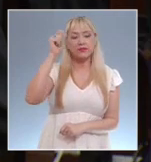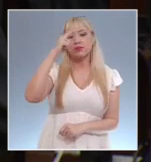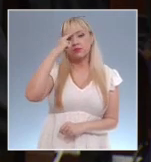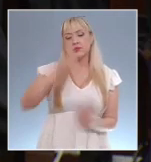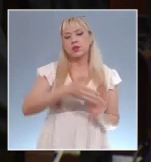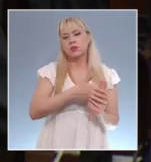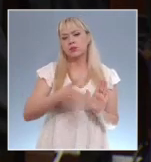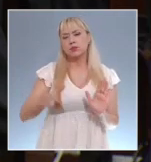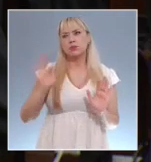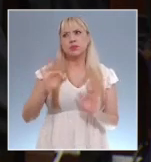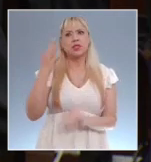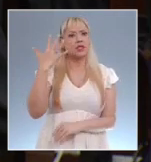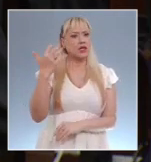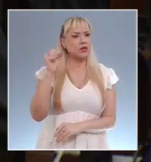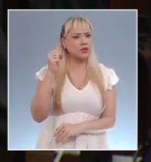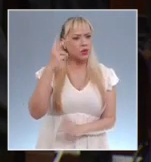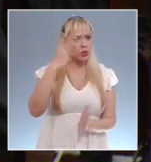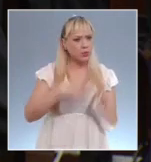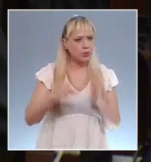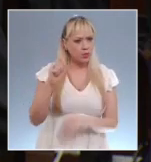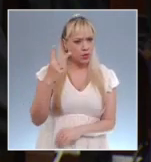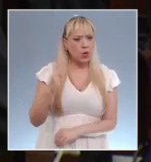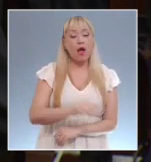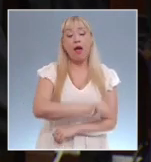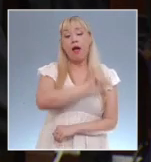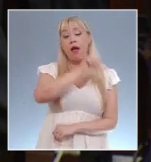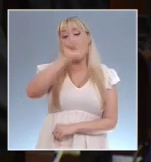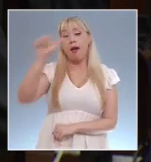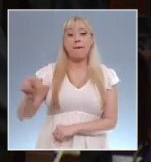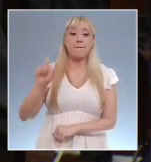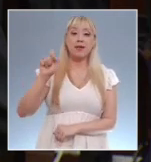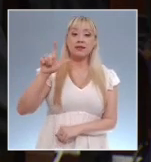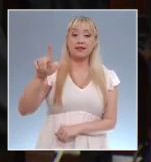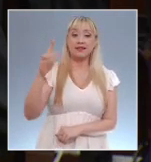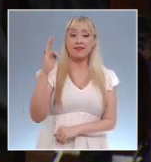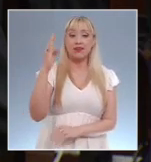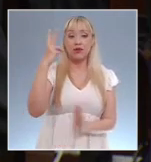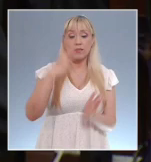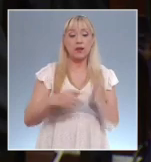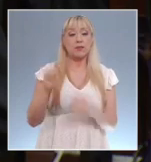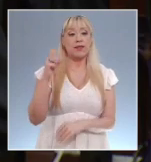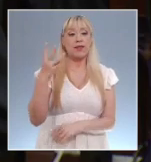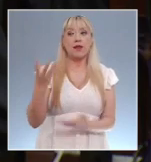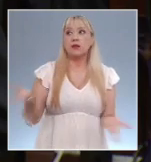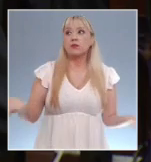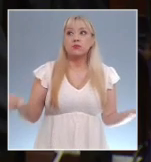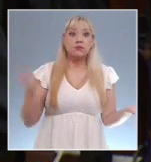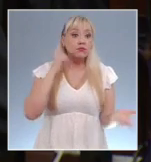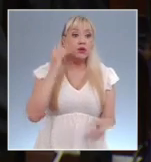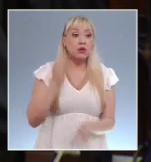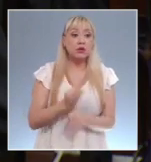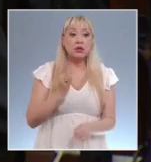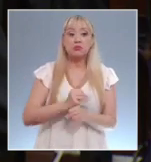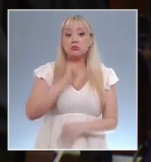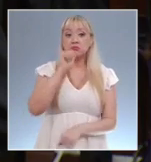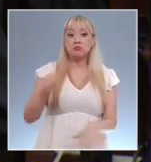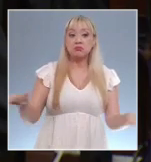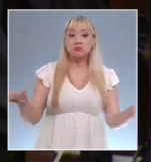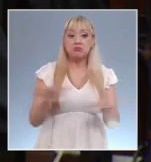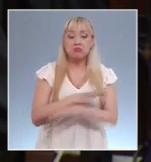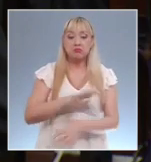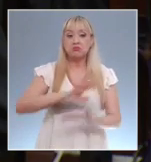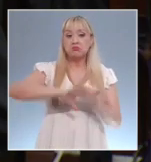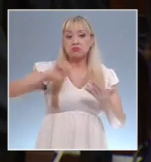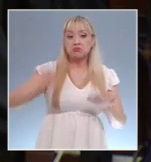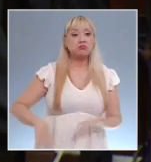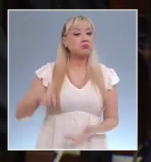al 27 de febrero de 2023, sin que a la fecha se haya reformado o derogado dicho precepto, por lo